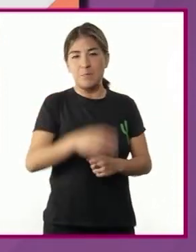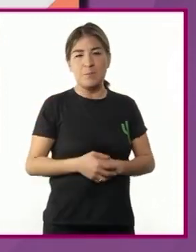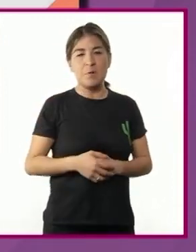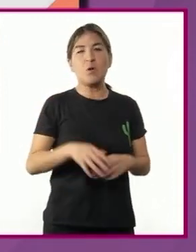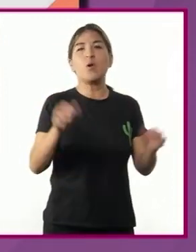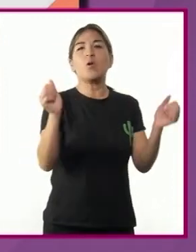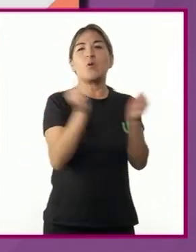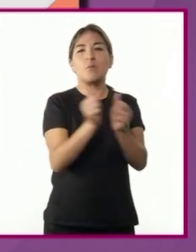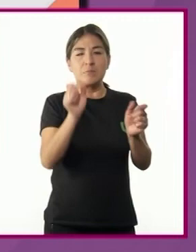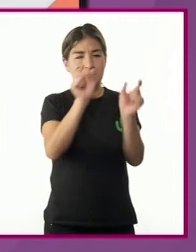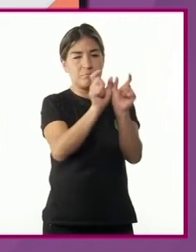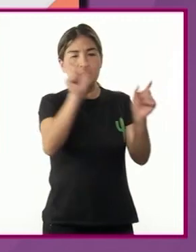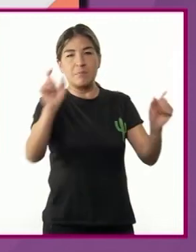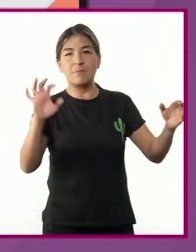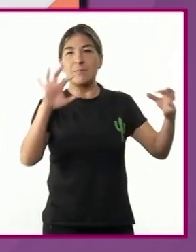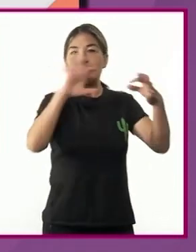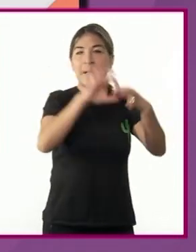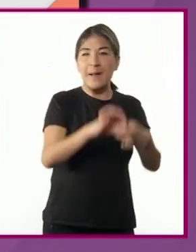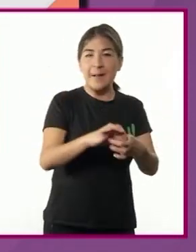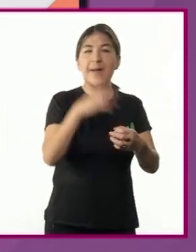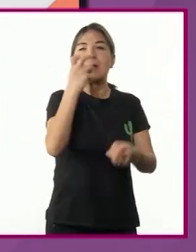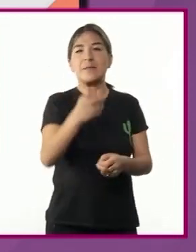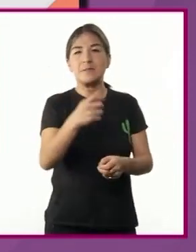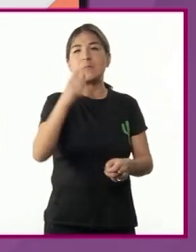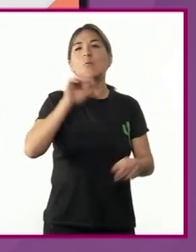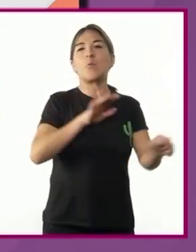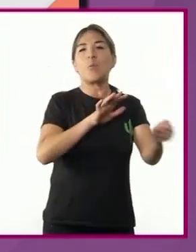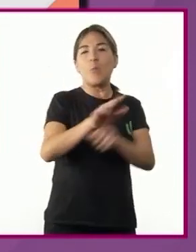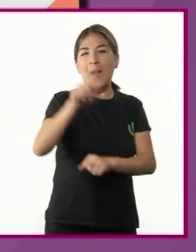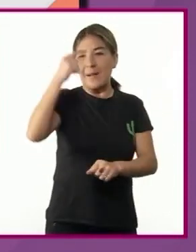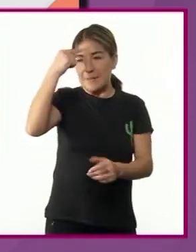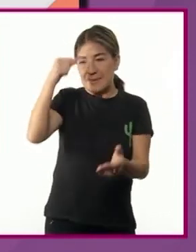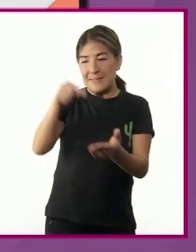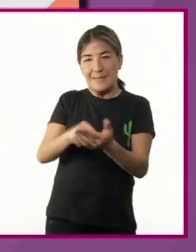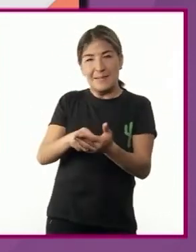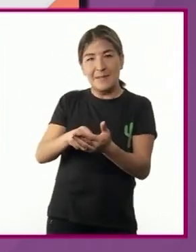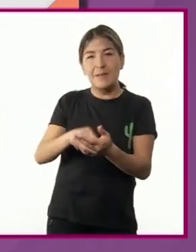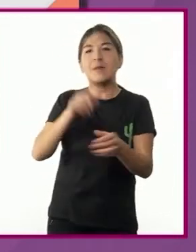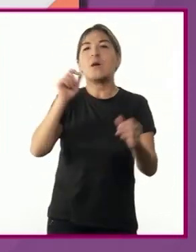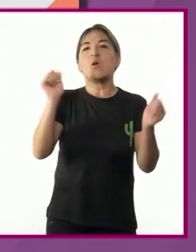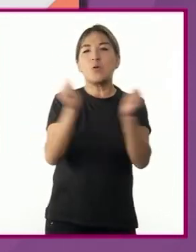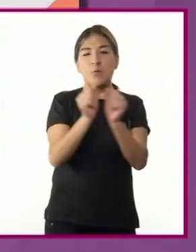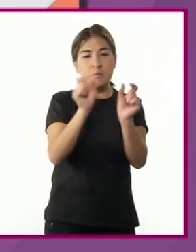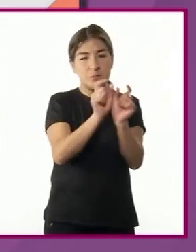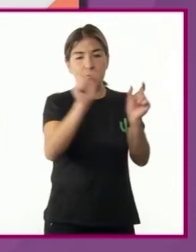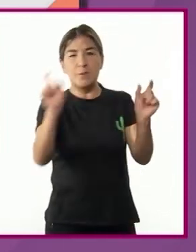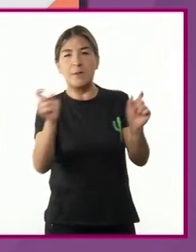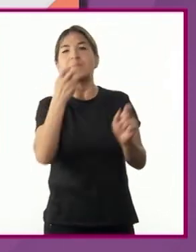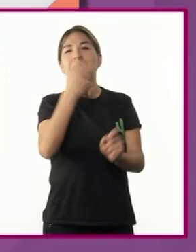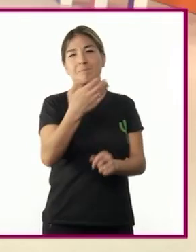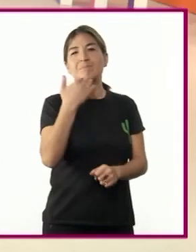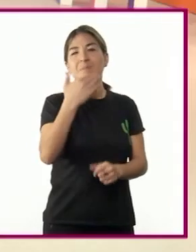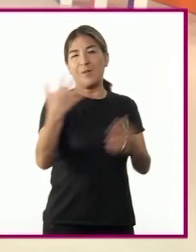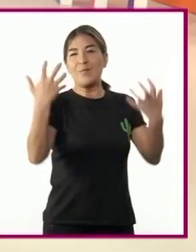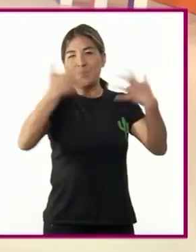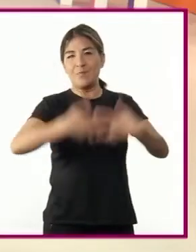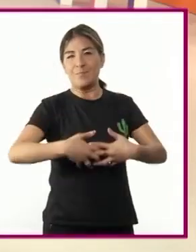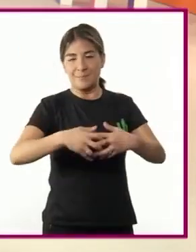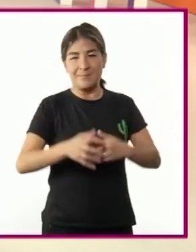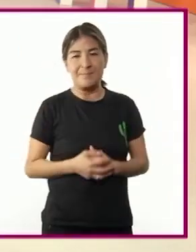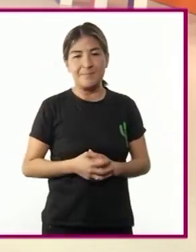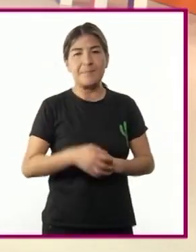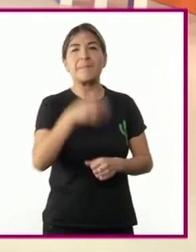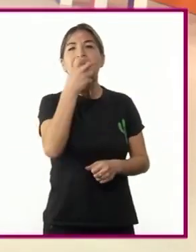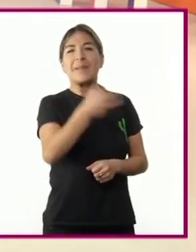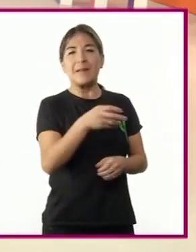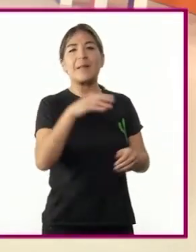un complemento en el que recaiga la acción de creer y la oración cumple con esa función. Así es